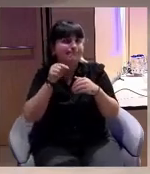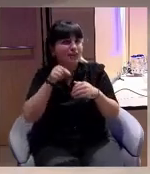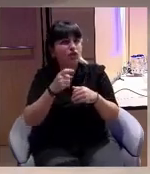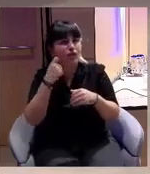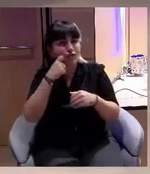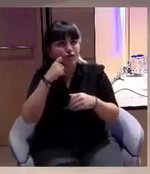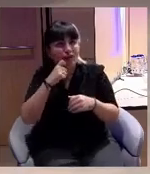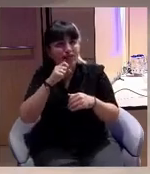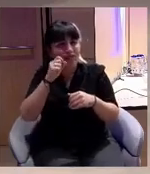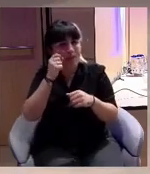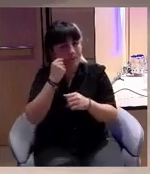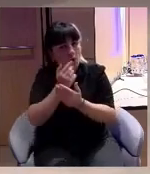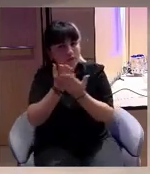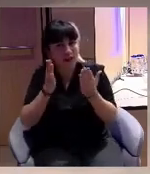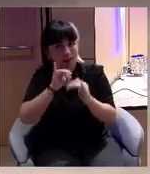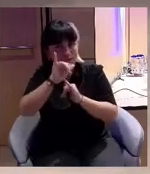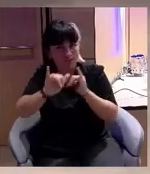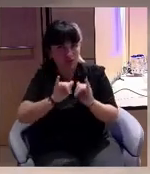generar